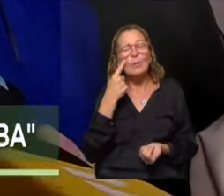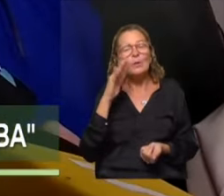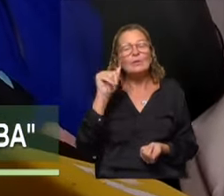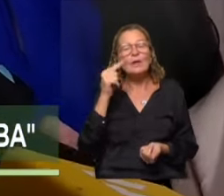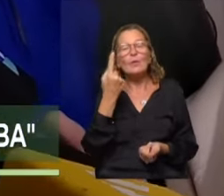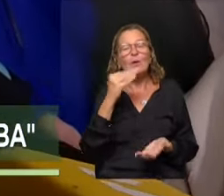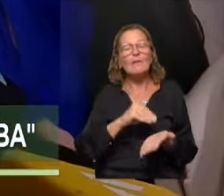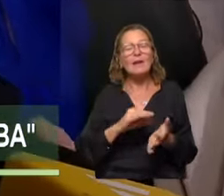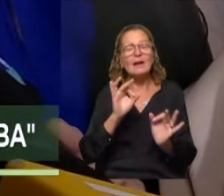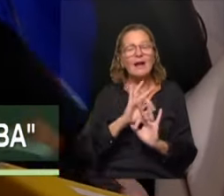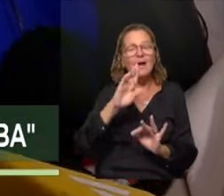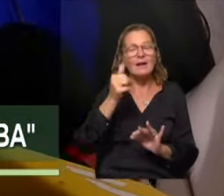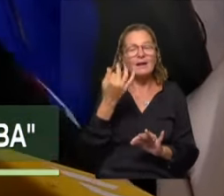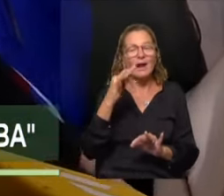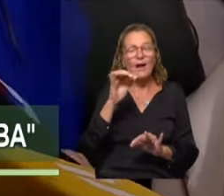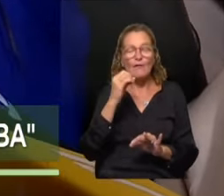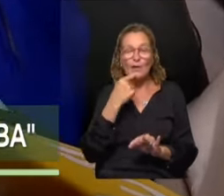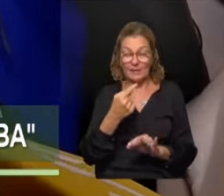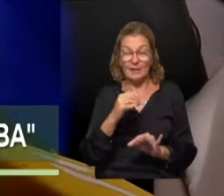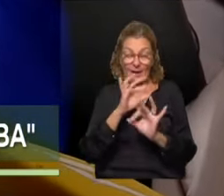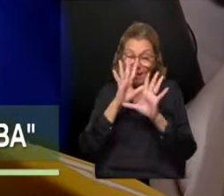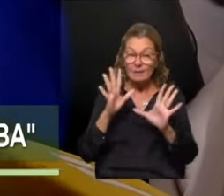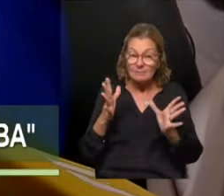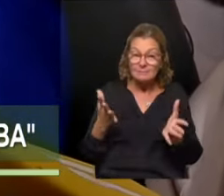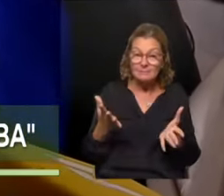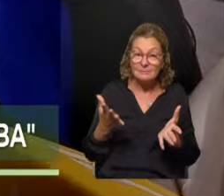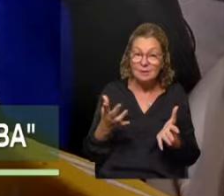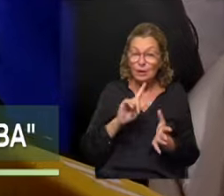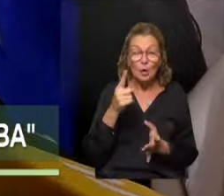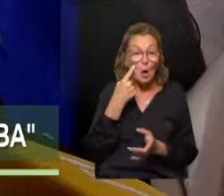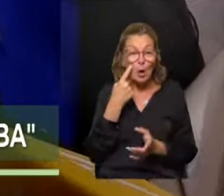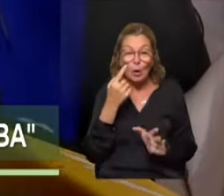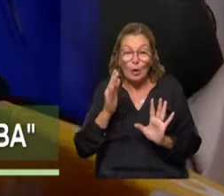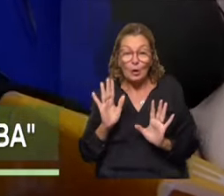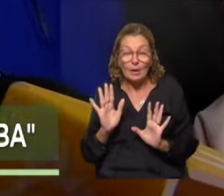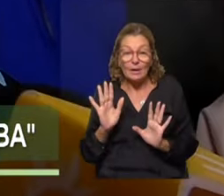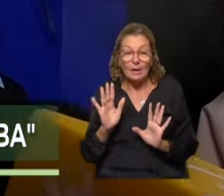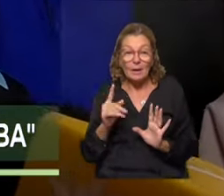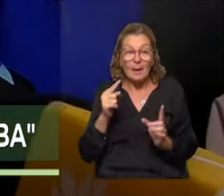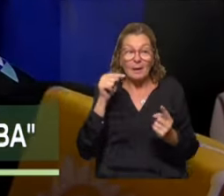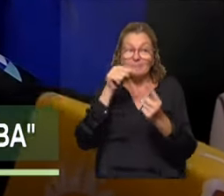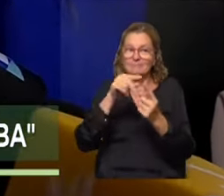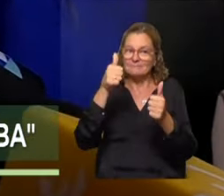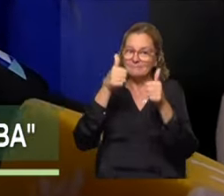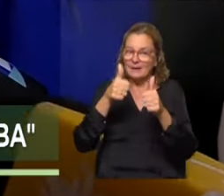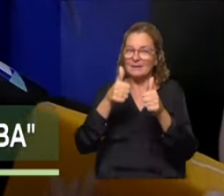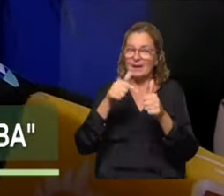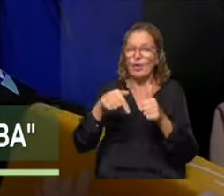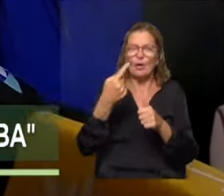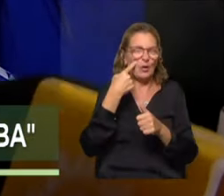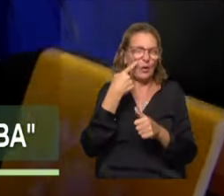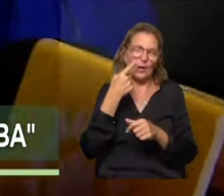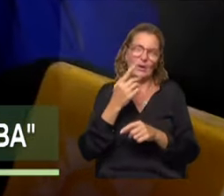vez nomás. ¿A Raffo, dice? Claro. Y como no la conozco, capaz que la invoco. A los otros los